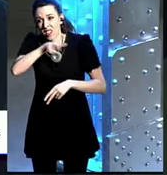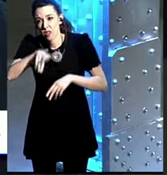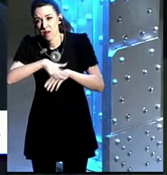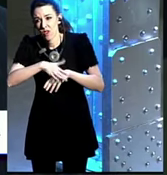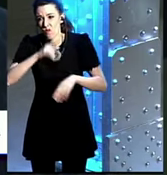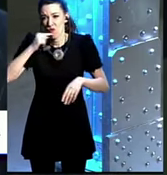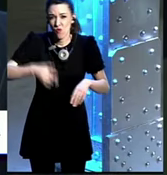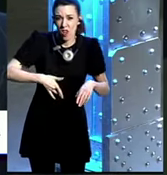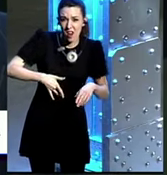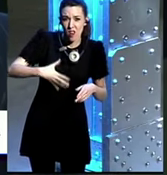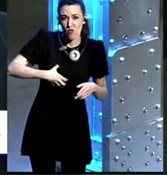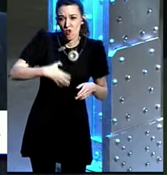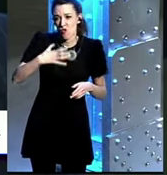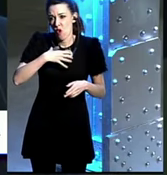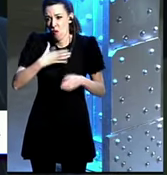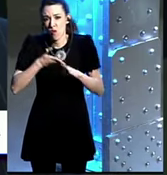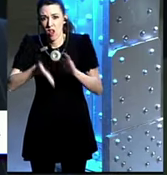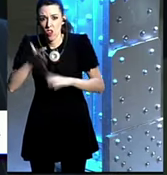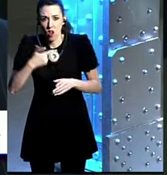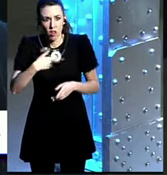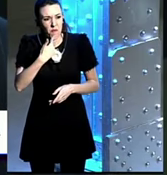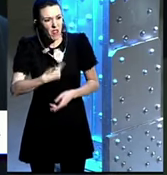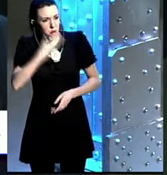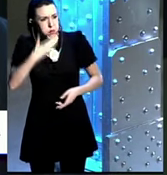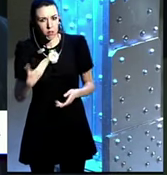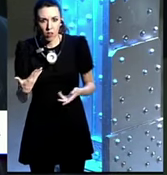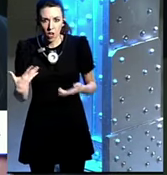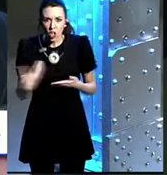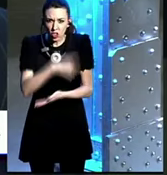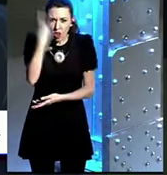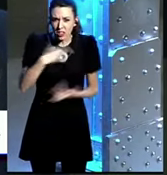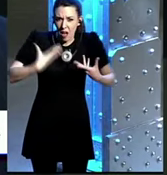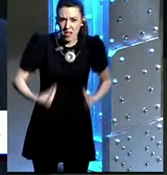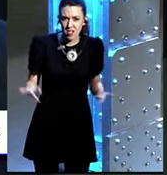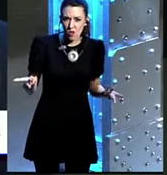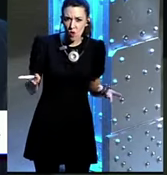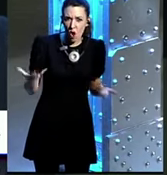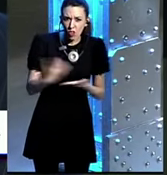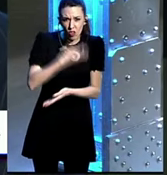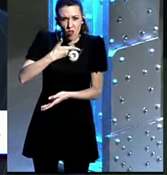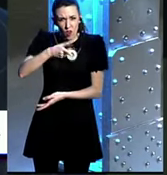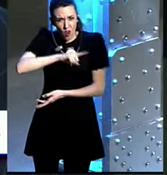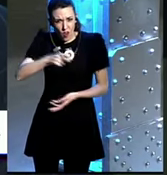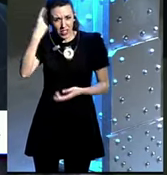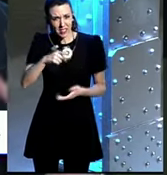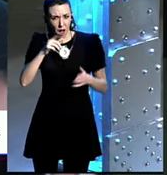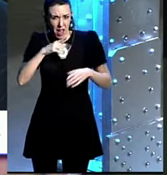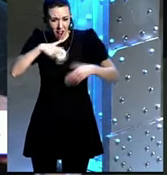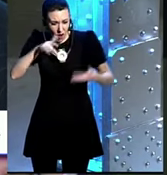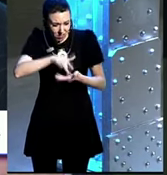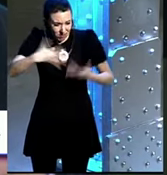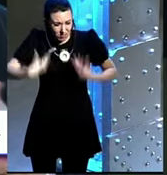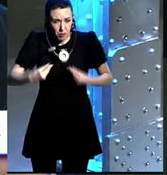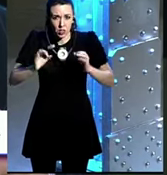me duele el estómago, no voy a poder ir a la cita. Y pienso, es que es ridículo, todo el mundo sabe que estoy deprimido, todo el mundo que me conoce sabe que estoy